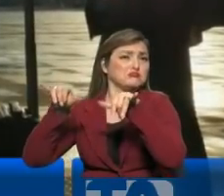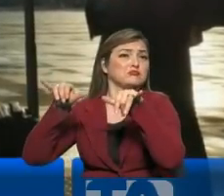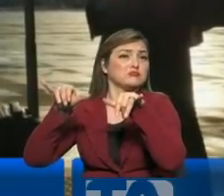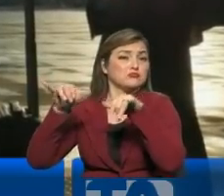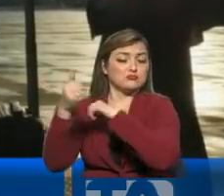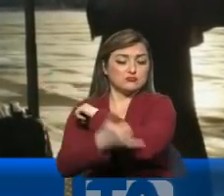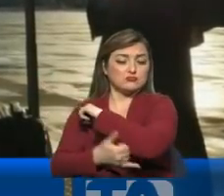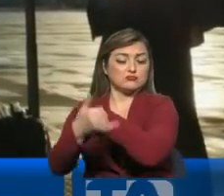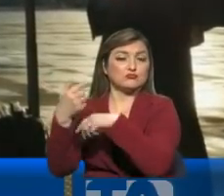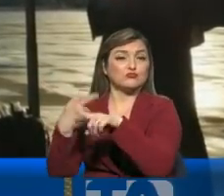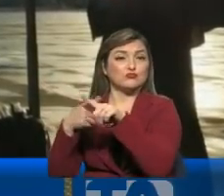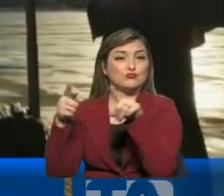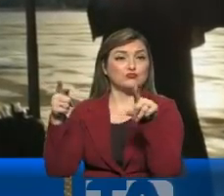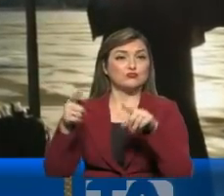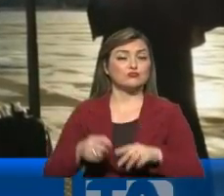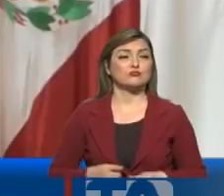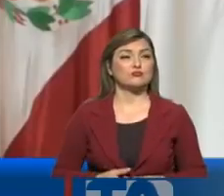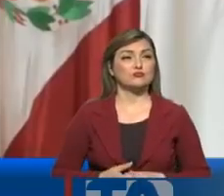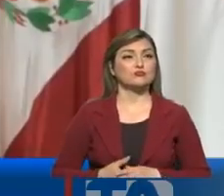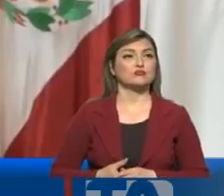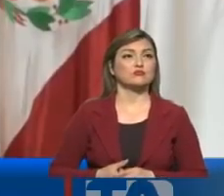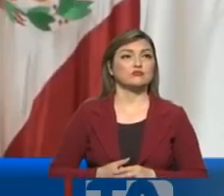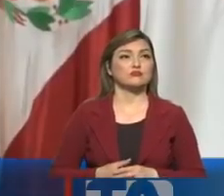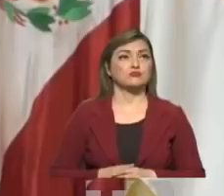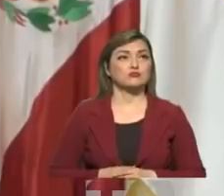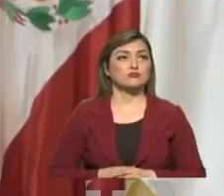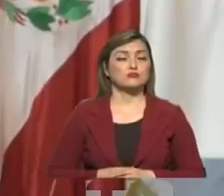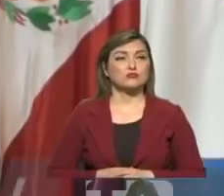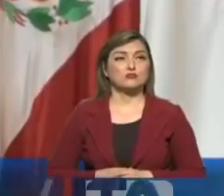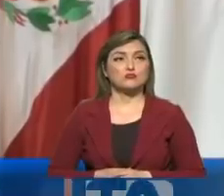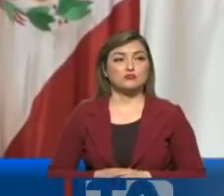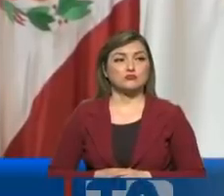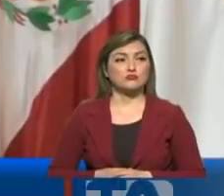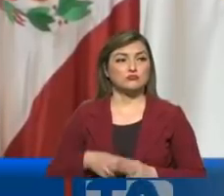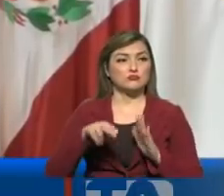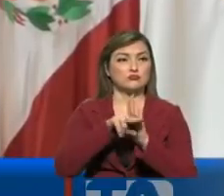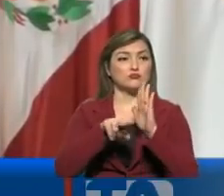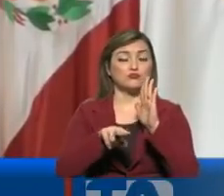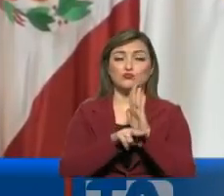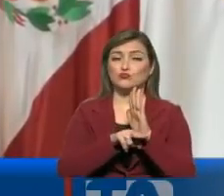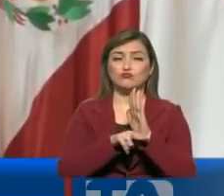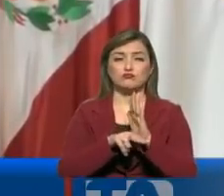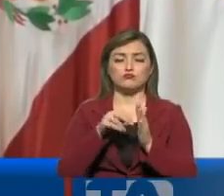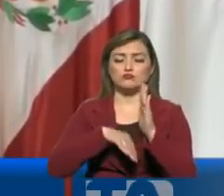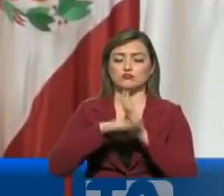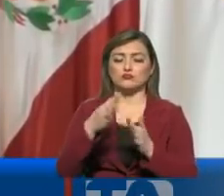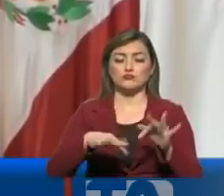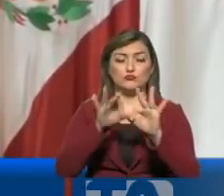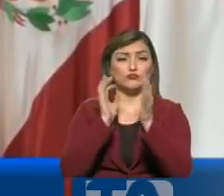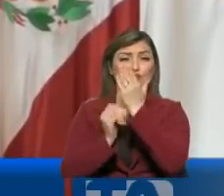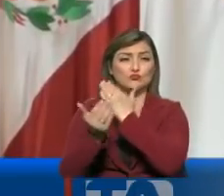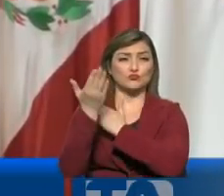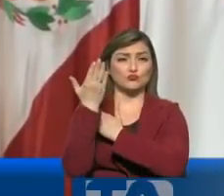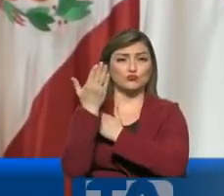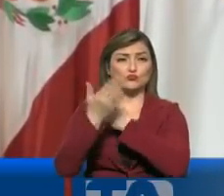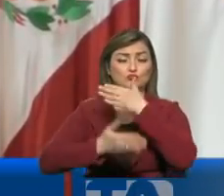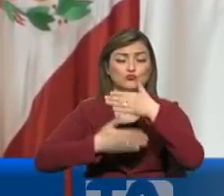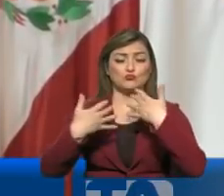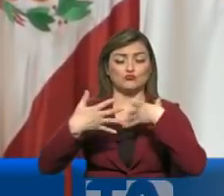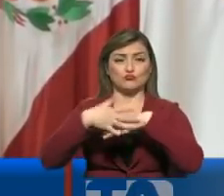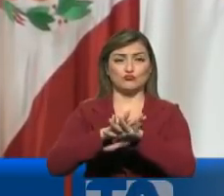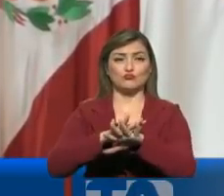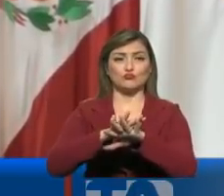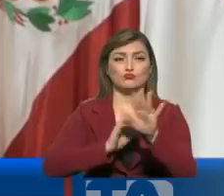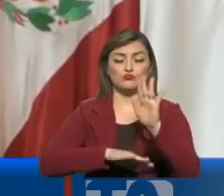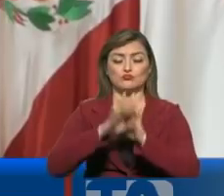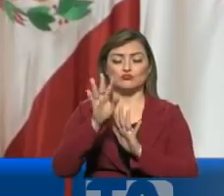un país distinto al de su nacionalidad. Una histórica norma, un nuevo hito en nuestro proceso de integración que